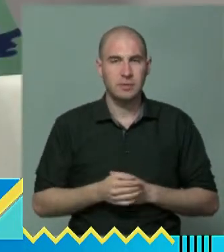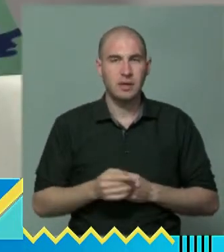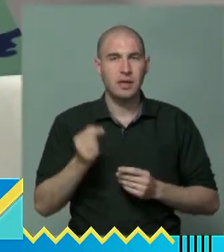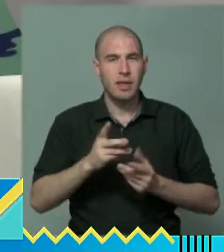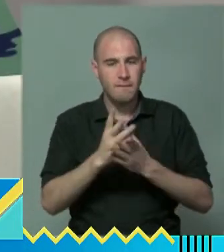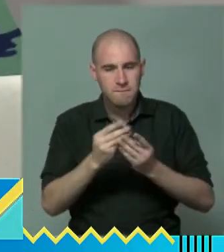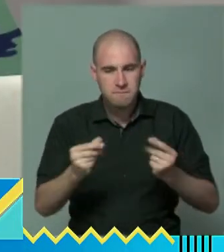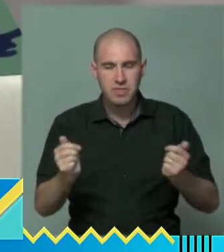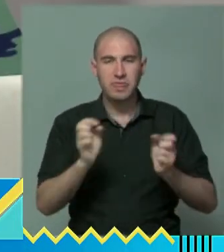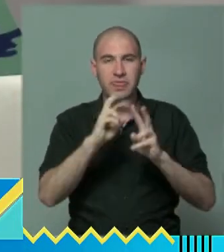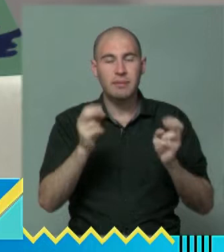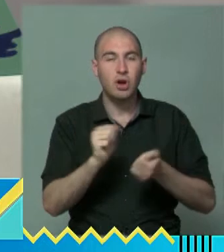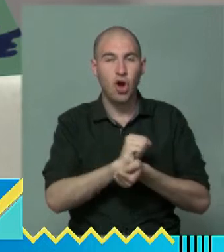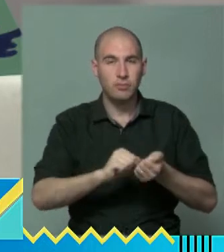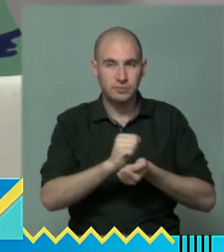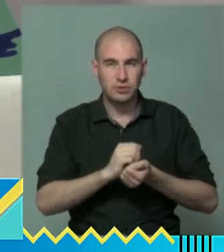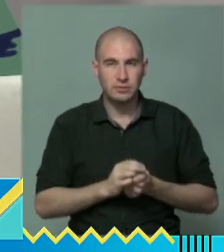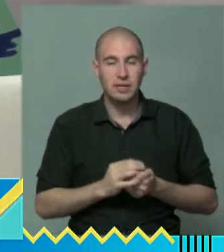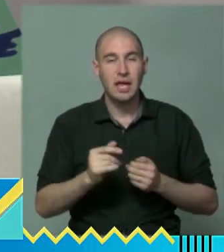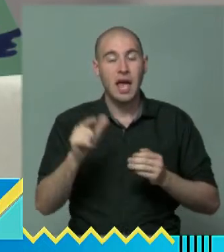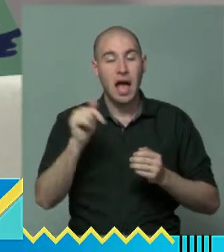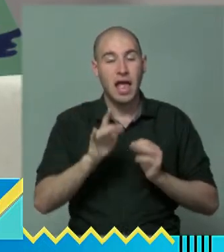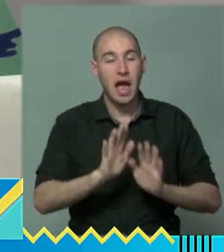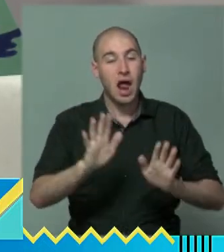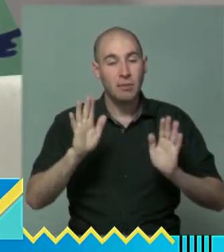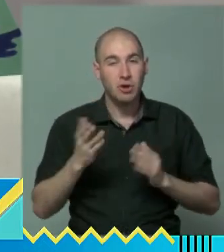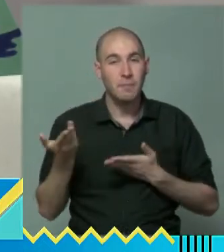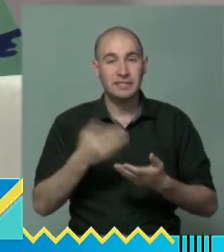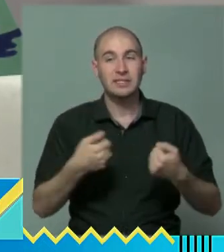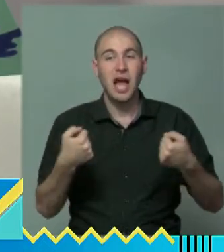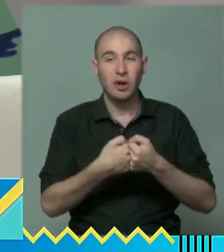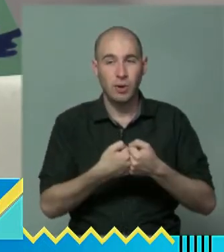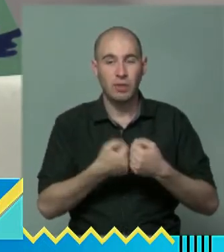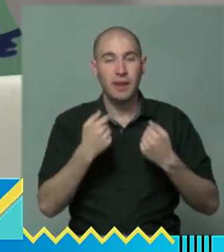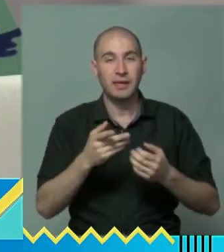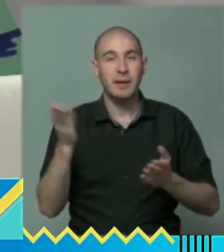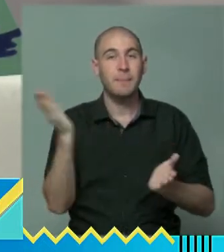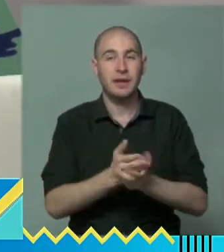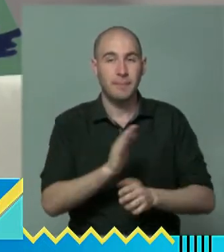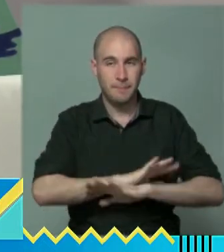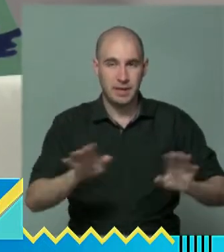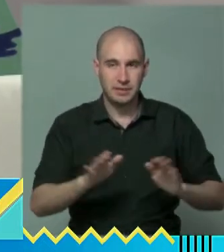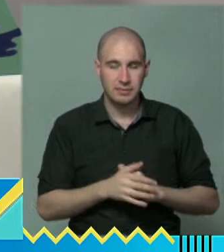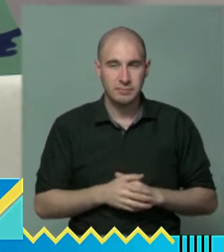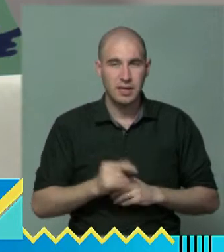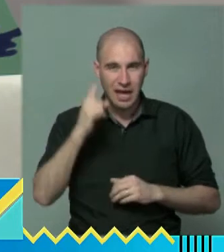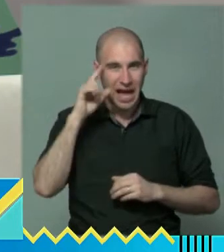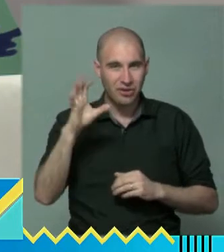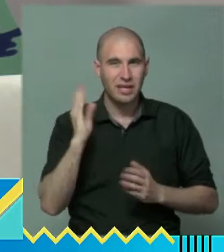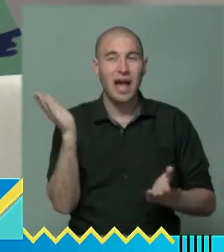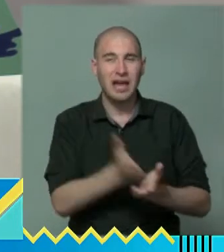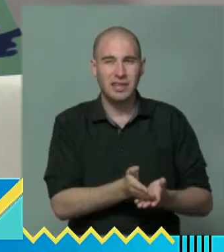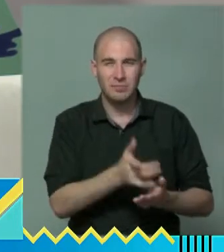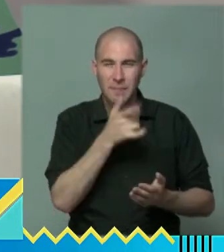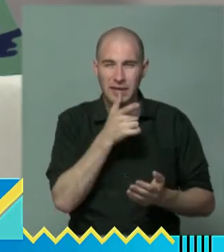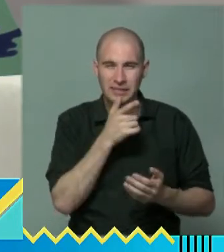desentrañar los casos de corrupción. Entonces prevé la posibilidad de presentar acuerdos para quedar exentos de pena. No nos olvidemos que una de las penas, que